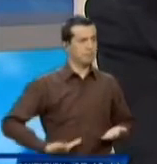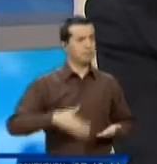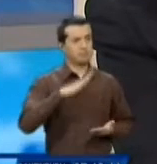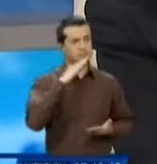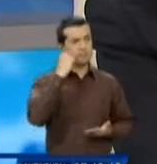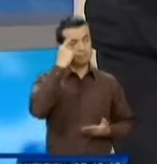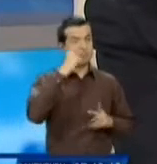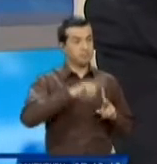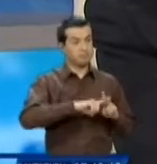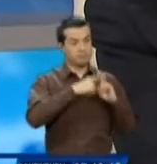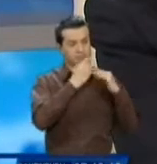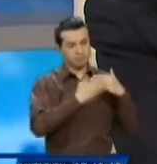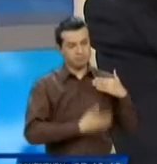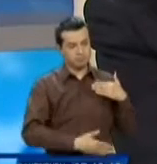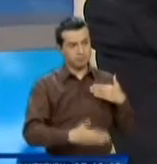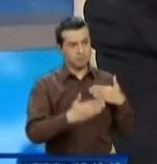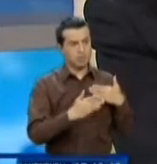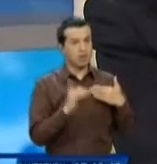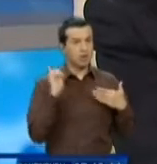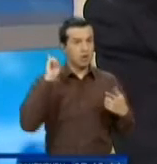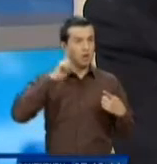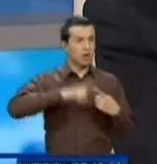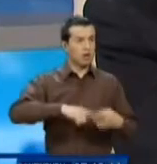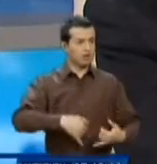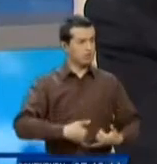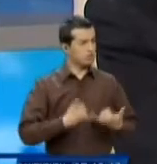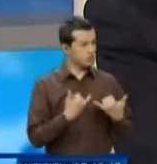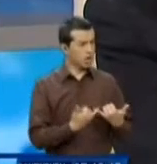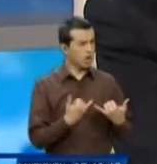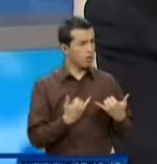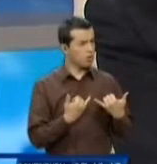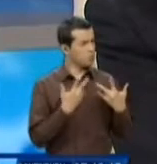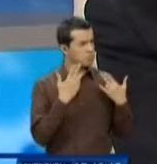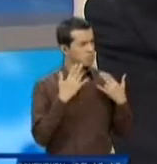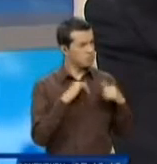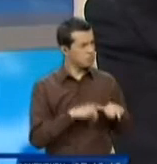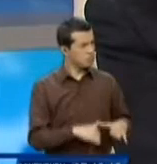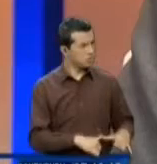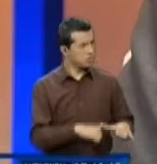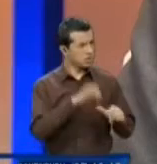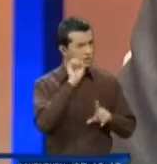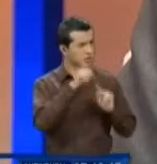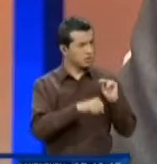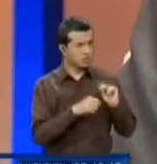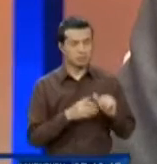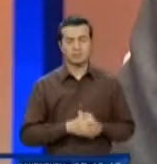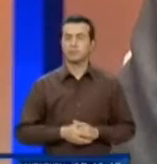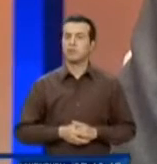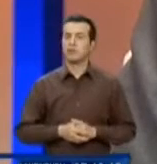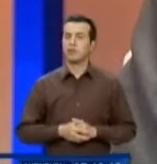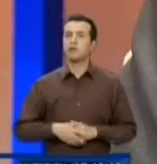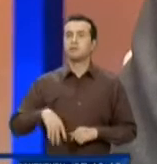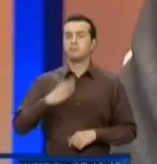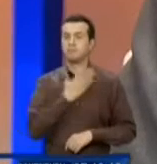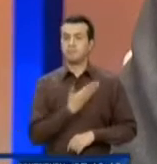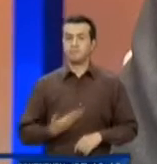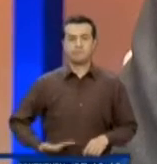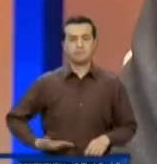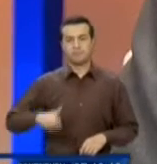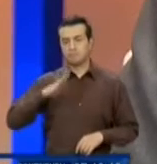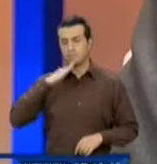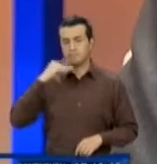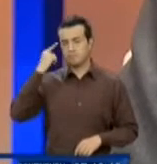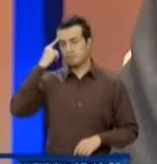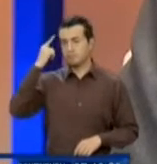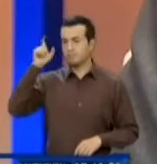su gobierno es el mismo Rafael Correa del actual? Bueno, el presidente Correa, como le digo,